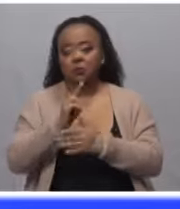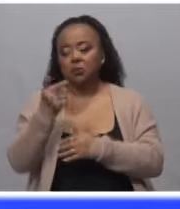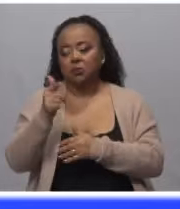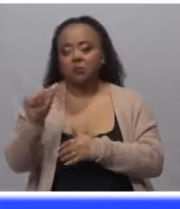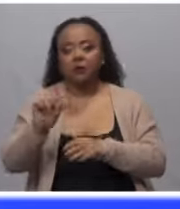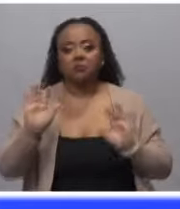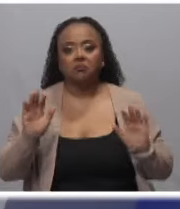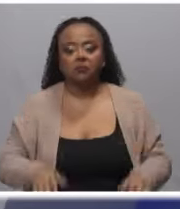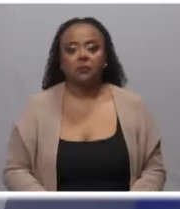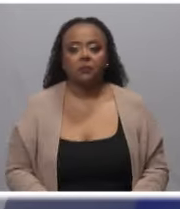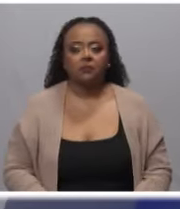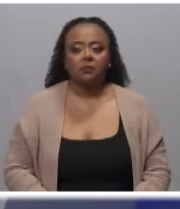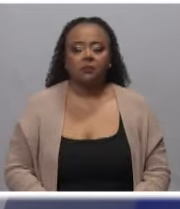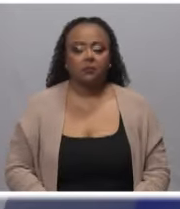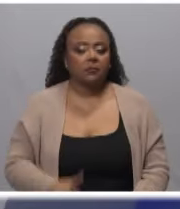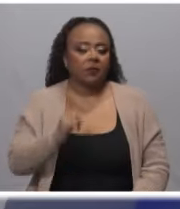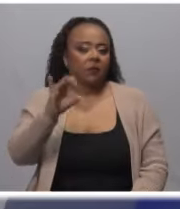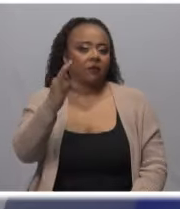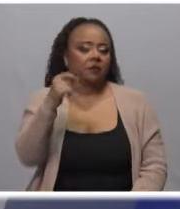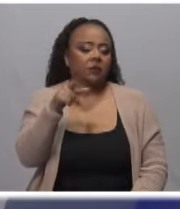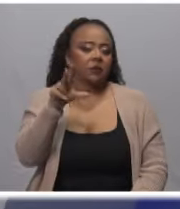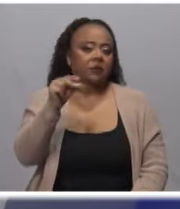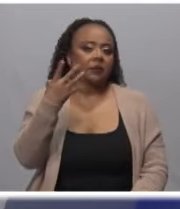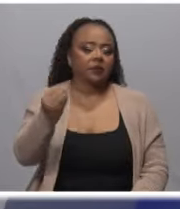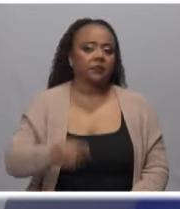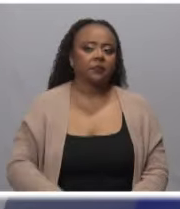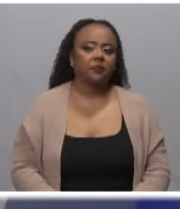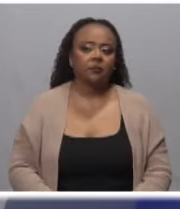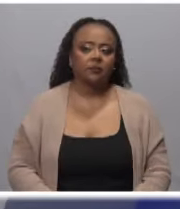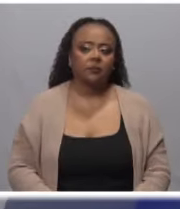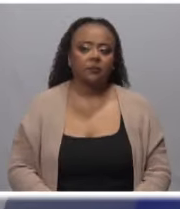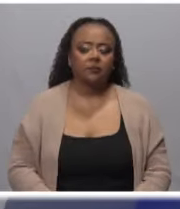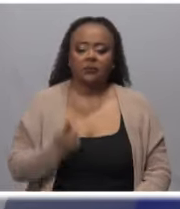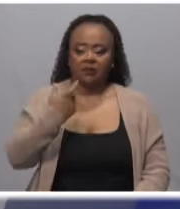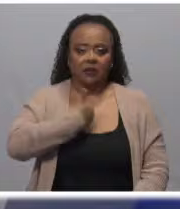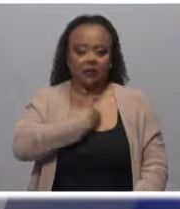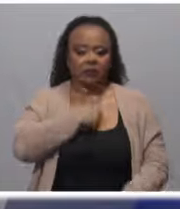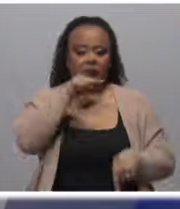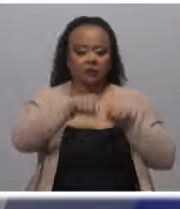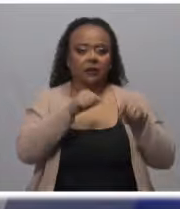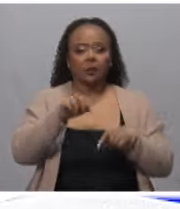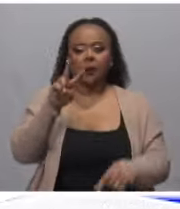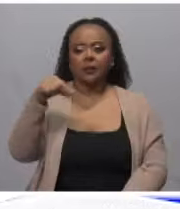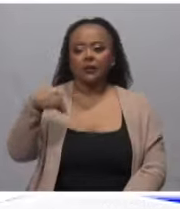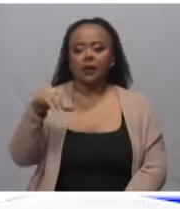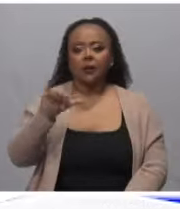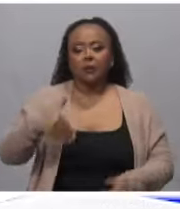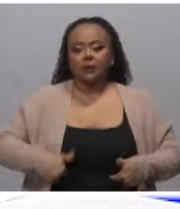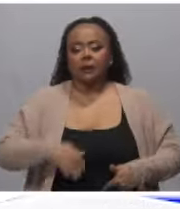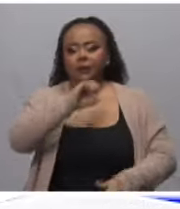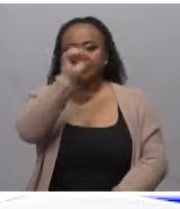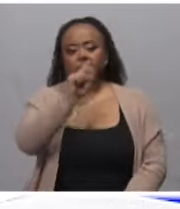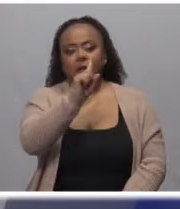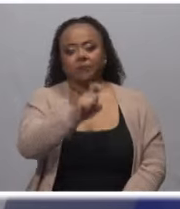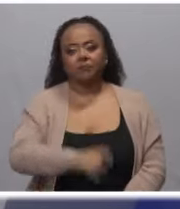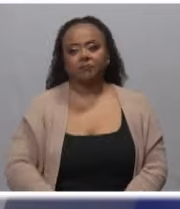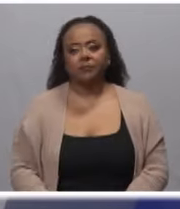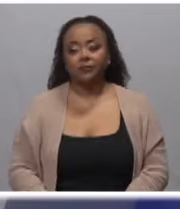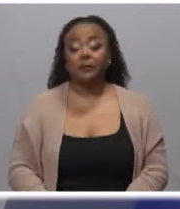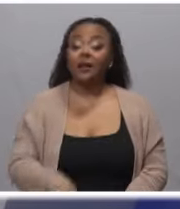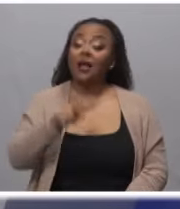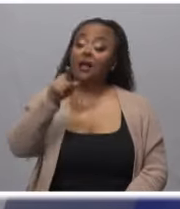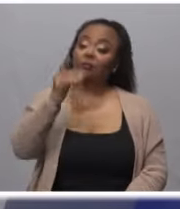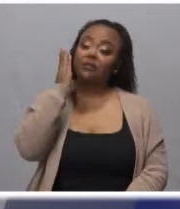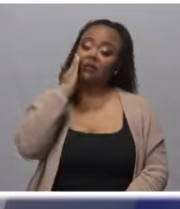Alfaro Sí esa sería la única forma de que él no se vaya le falta autocrítica Vladimir quees como técnico el sapriza Es que sabes qué